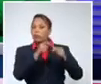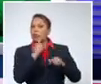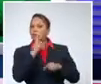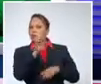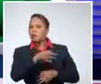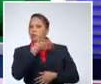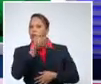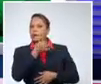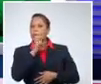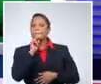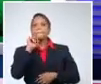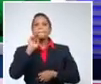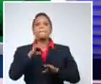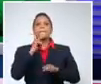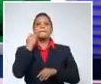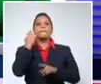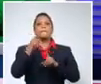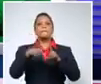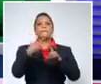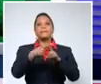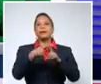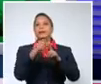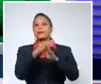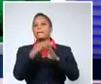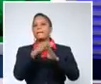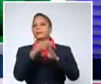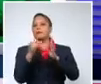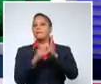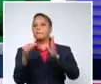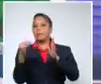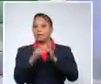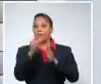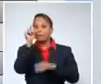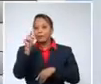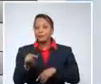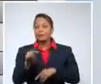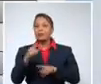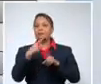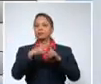de 500,000 de pacientes diagnosticados en el mundo,